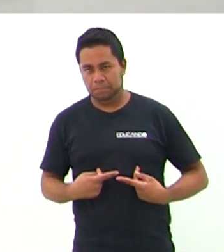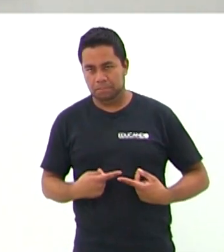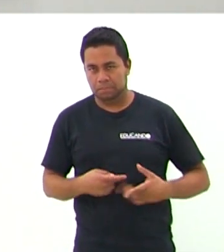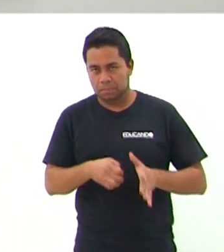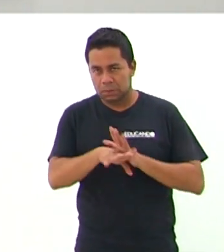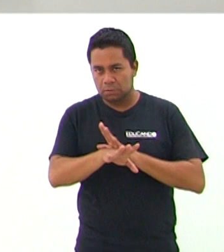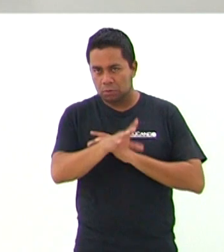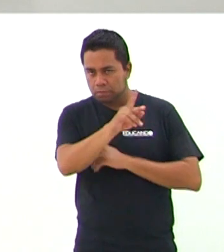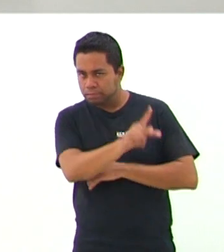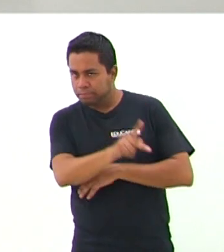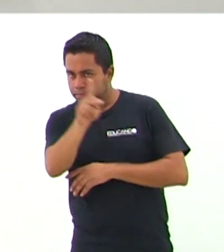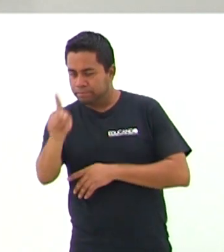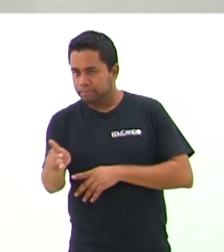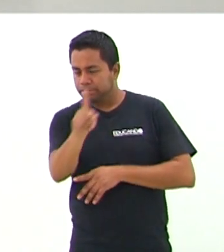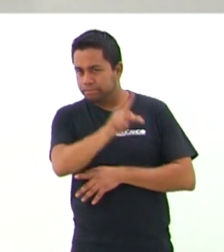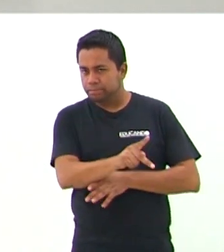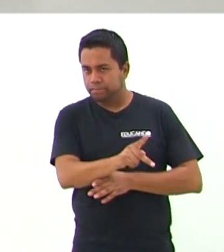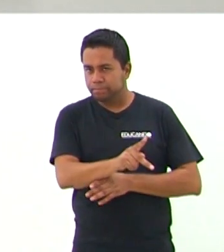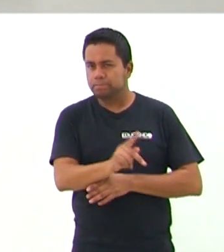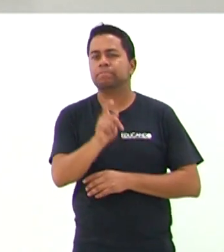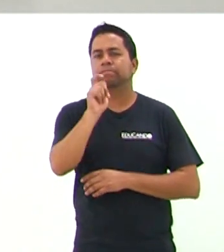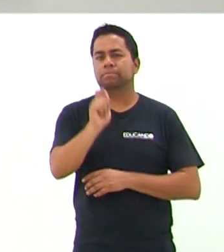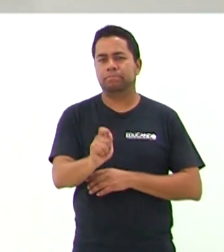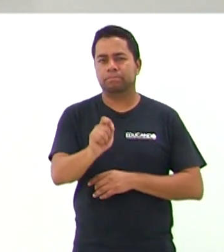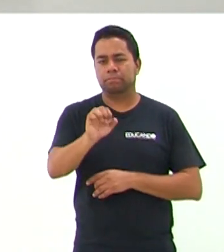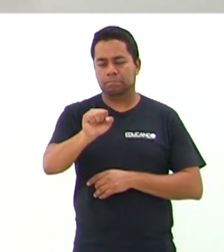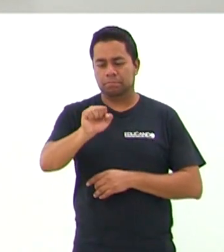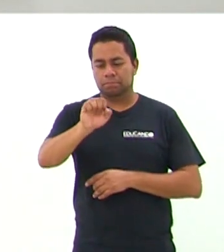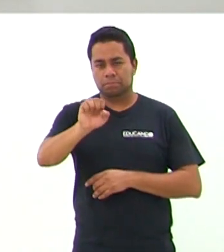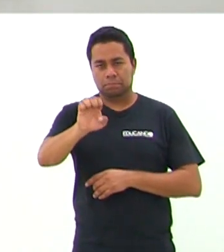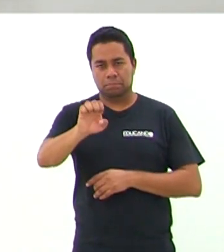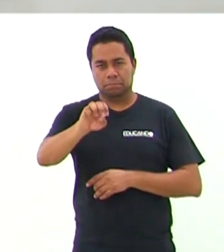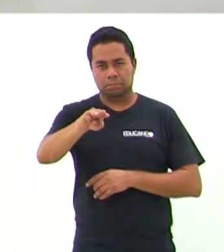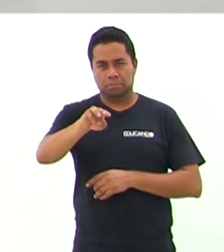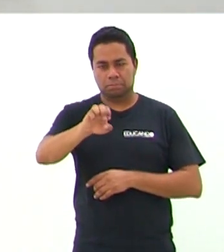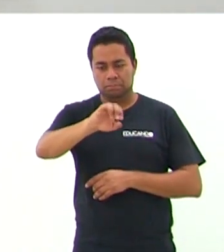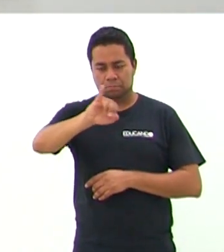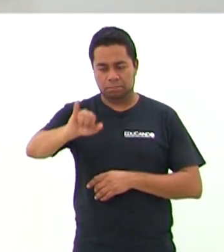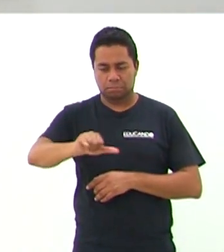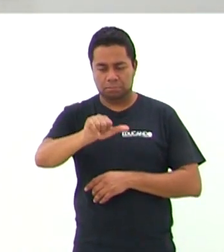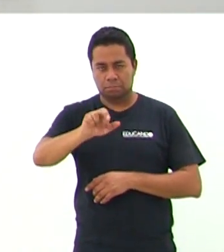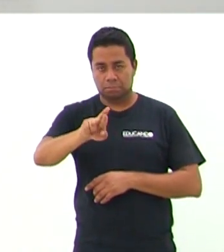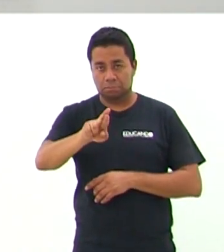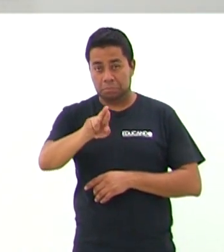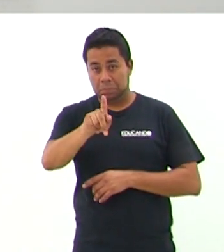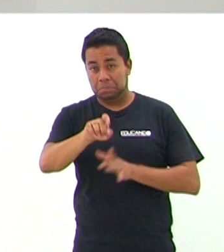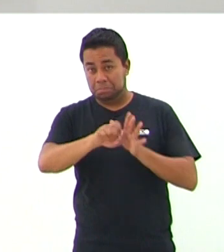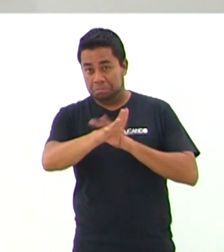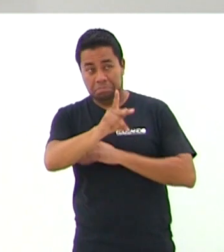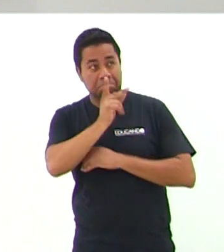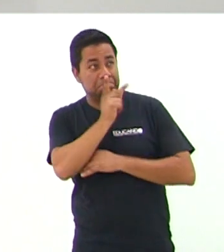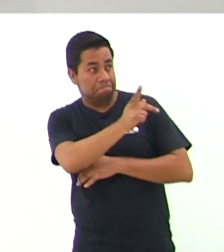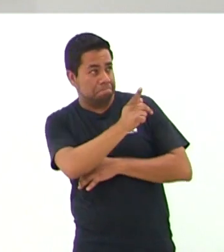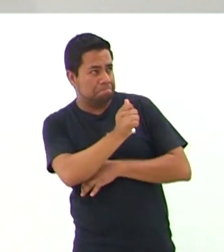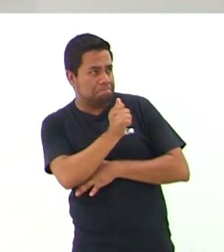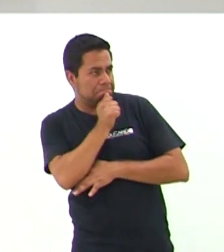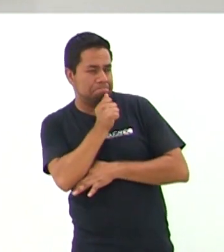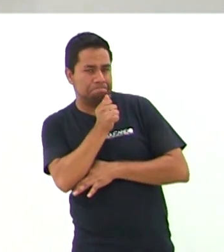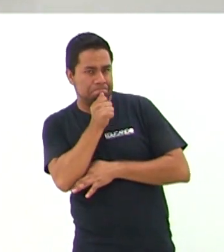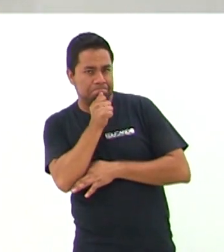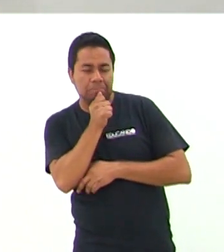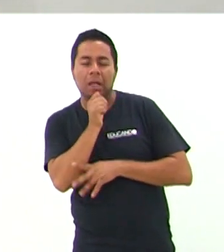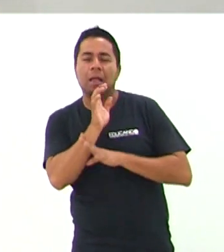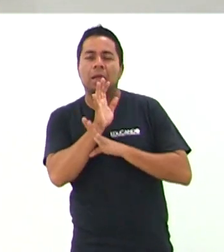¿Semejar? ¿Qué será semejar? Si no conocemos alguna palabra, niños y niñas, recordemos que ya hablamos sobre